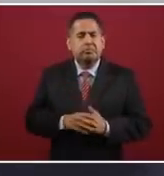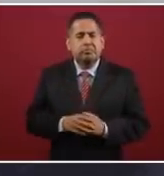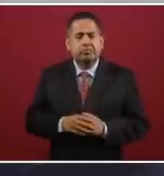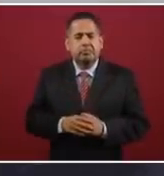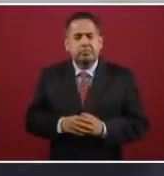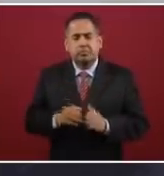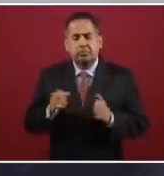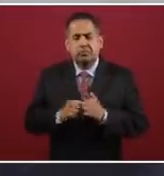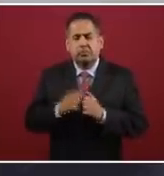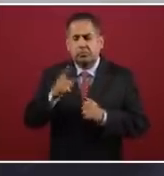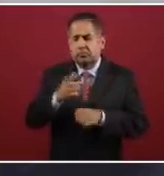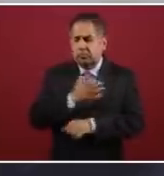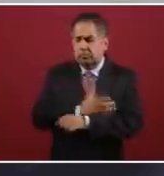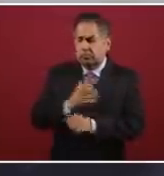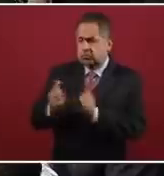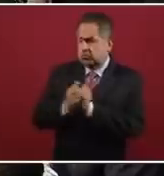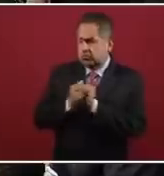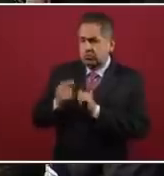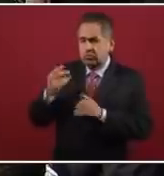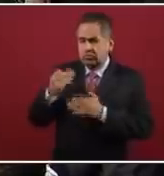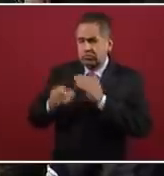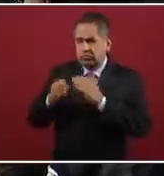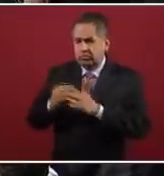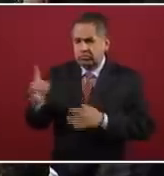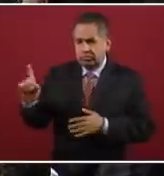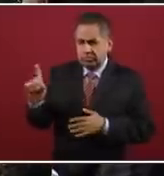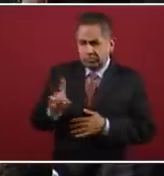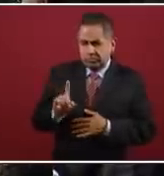con una compañera que hace falta.